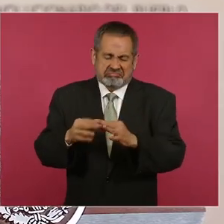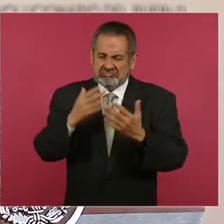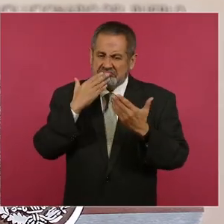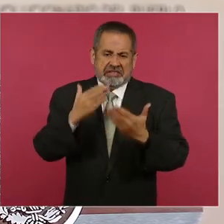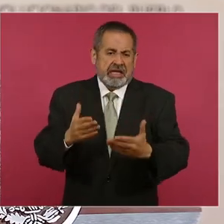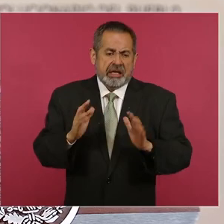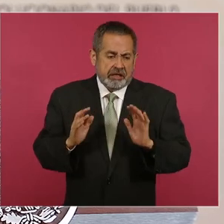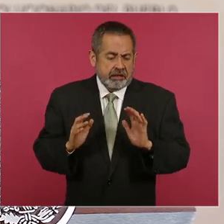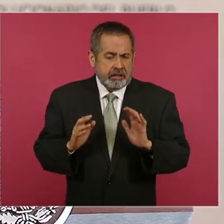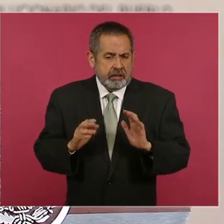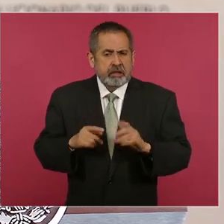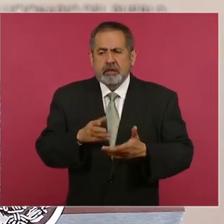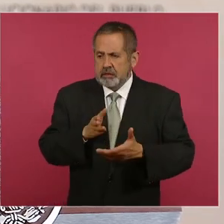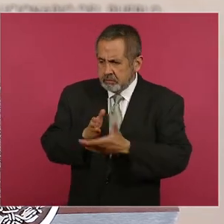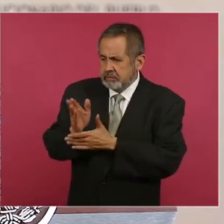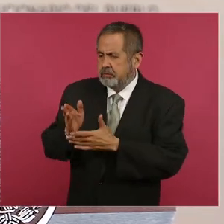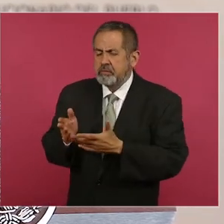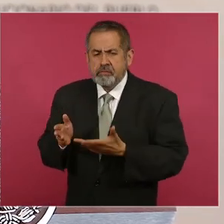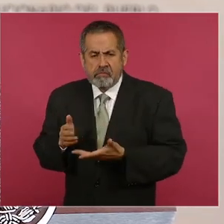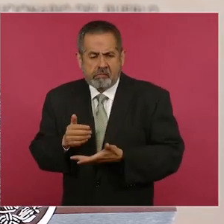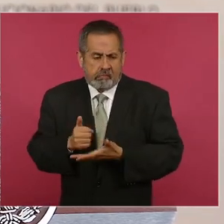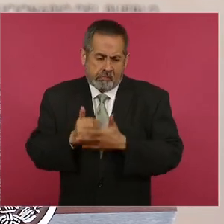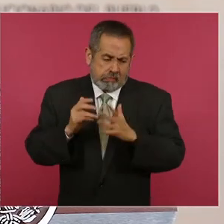que intervenga